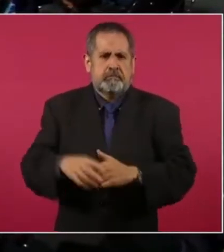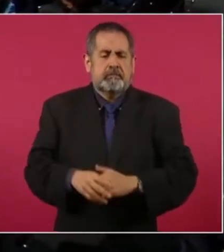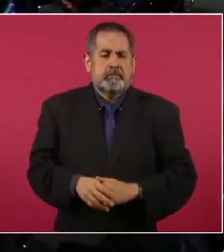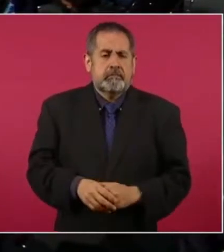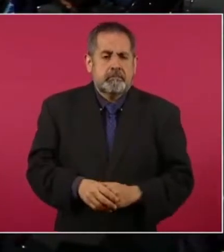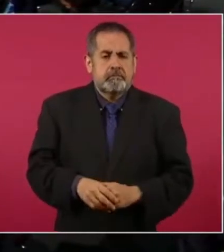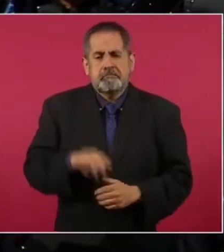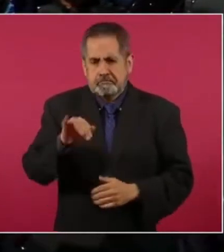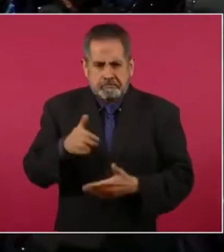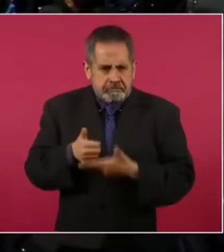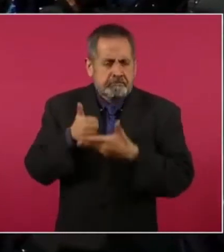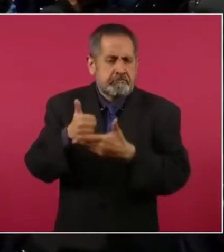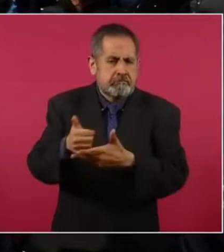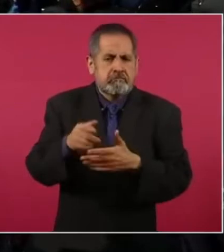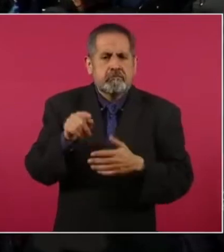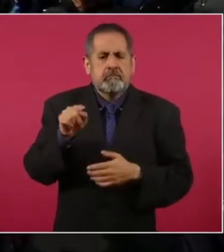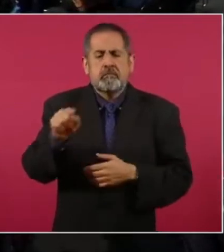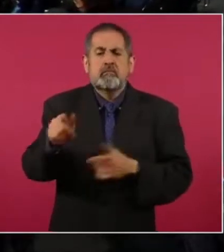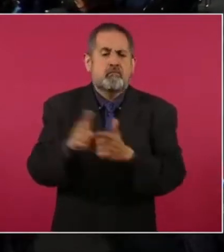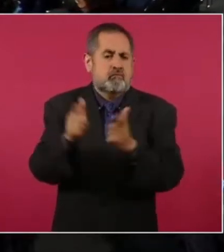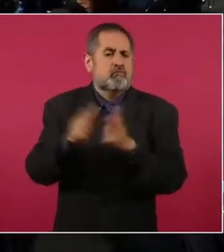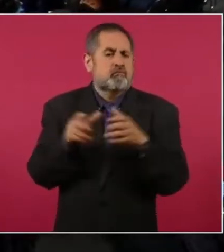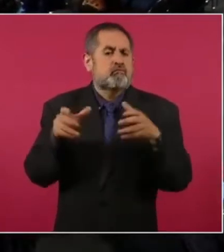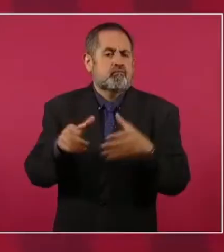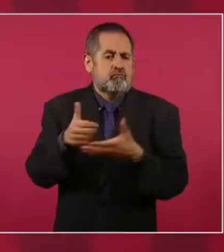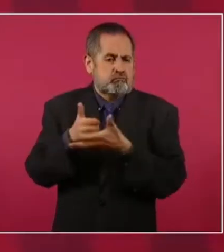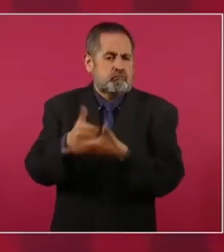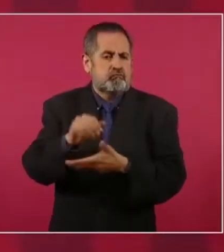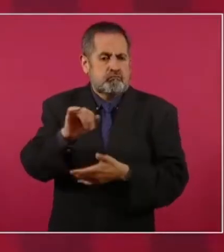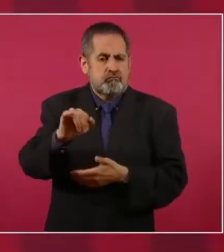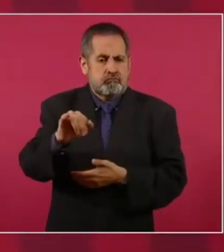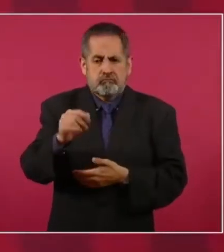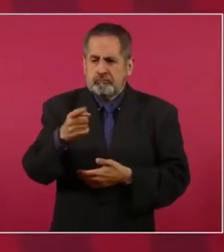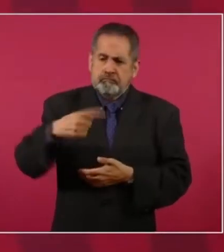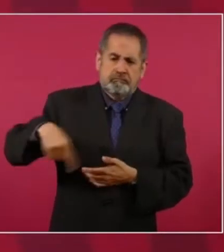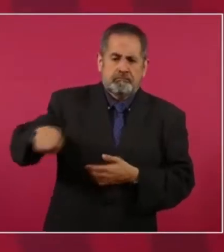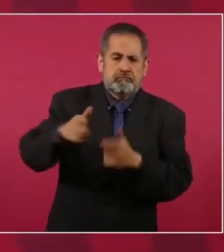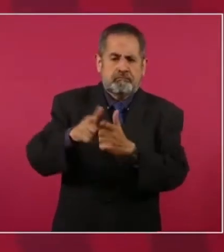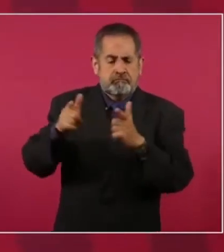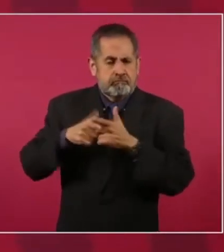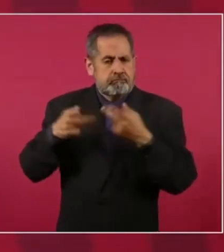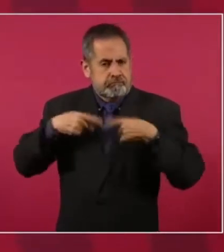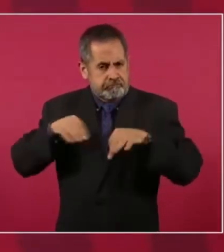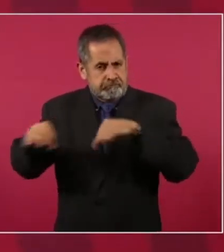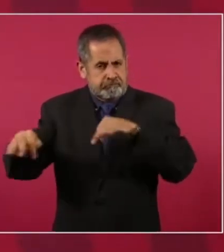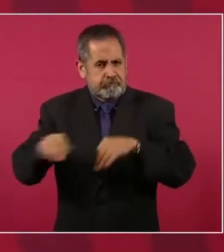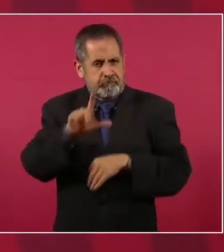Sí ayudamos a un grupo de trabajadores,